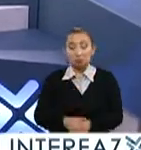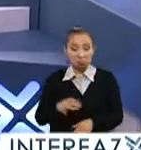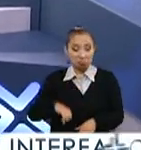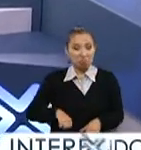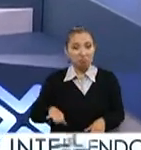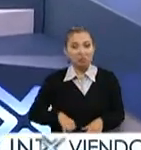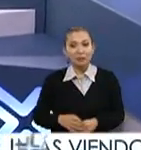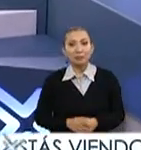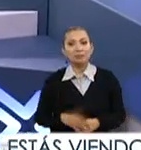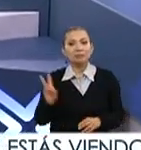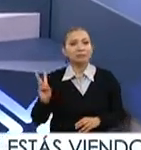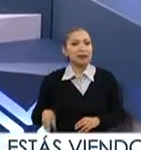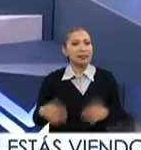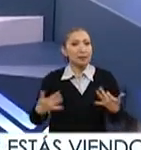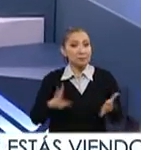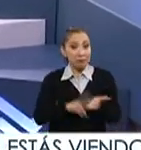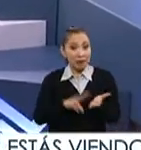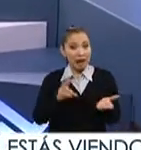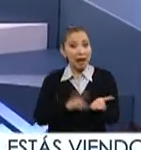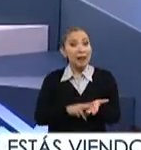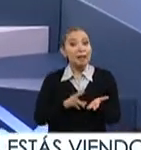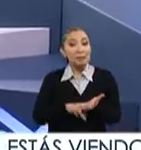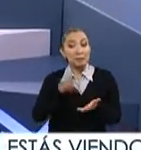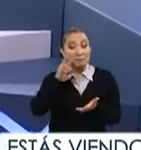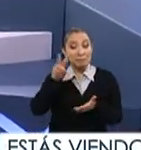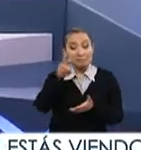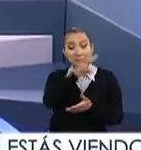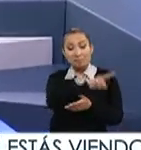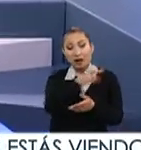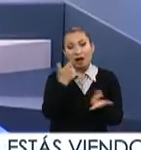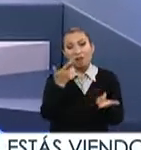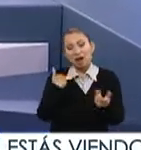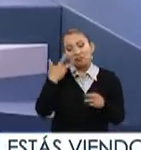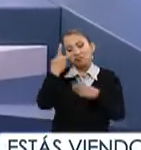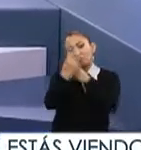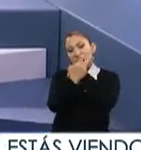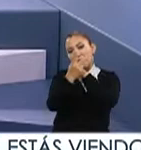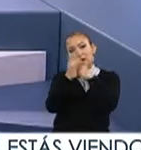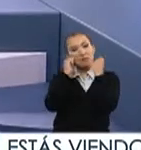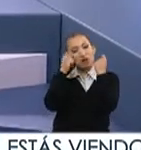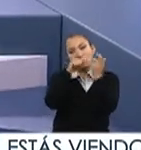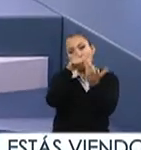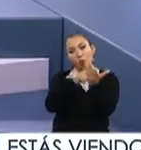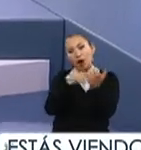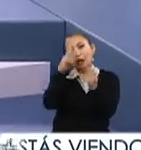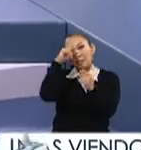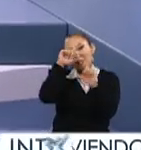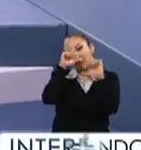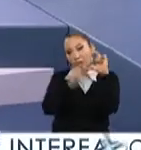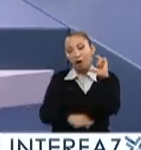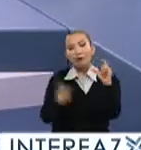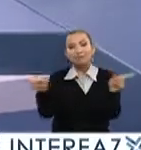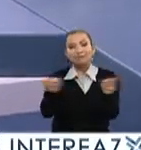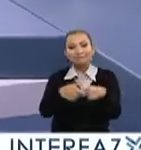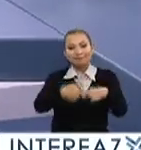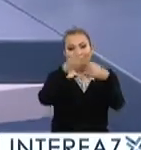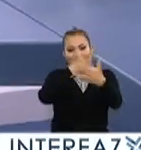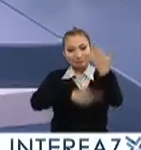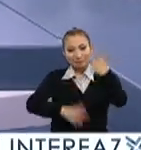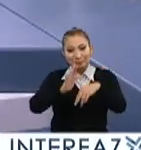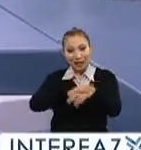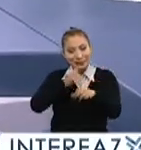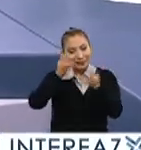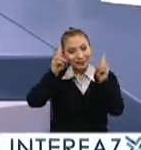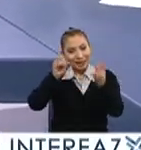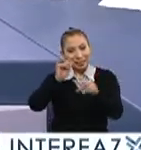Muy interesante. Sin duda alguna vale muchísimo la pena verlo, aunque sea desde la televisión en cualquier parte del país. Hacemos una breve pausa y regresamos